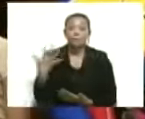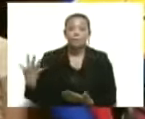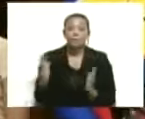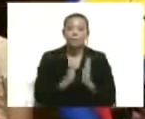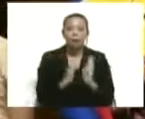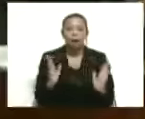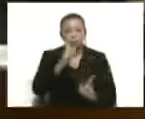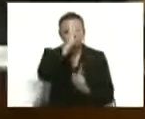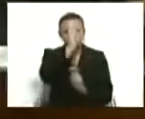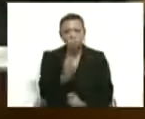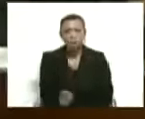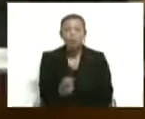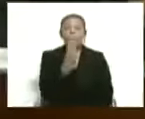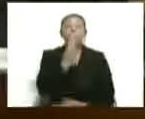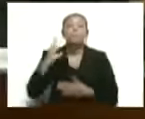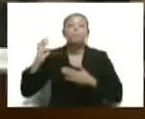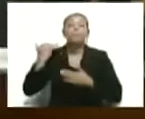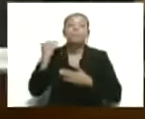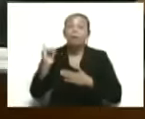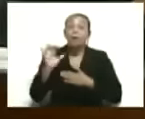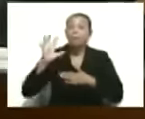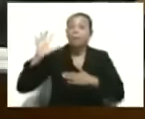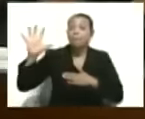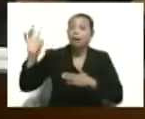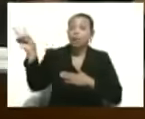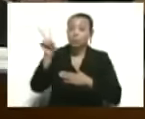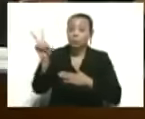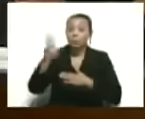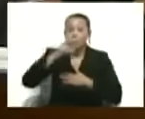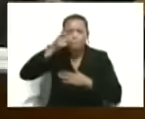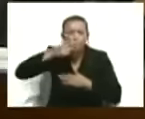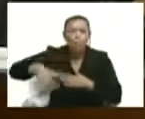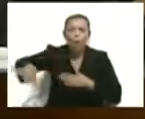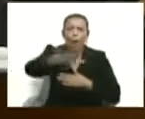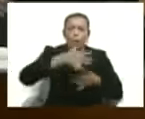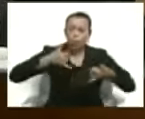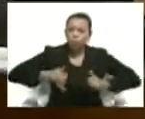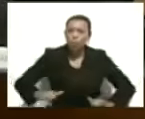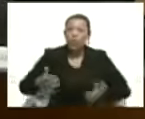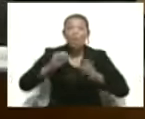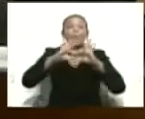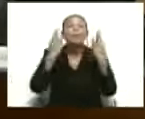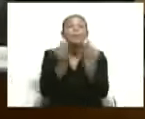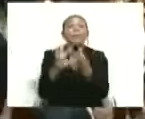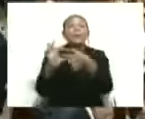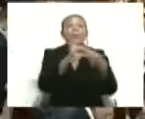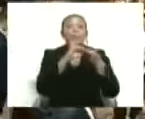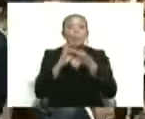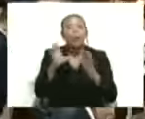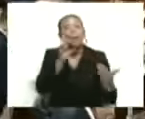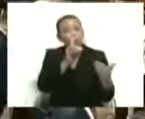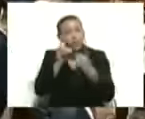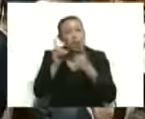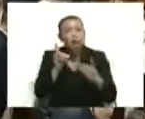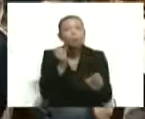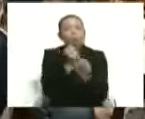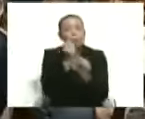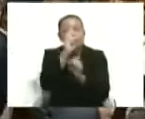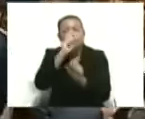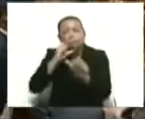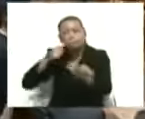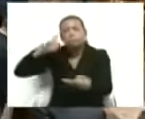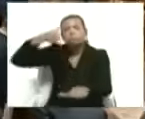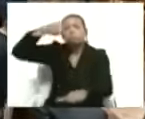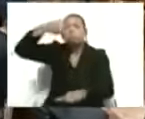2024-2025, ratificando ese compromiso por la patria, por el pueblo, por sus hijos, por la familia, por la unión, por el diálogo, un trabajo que ha